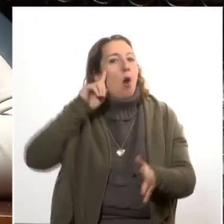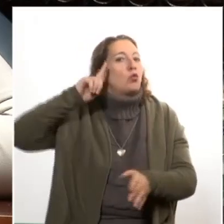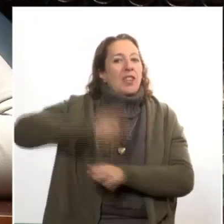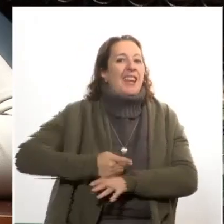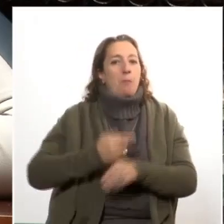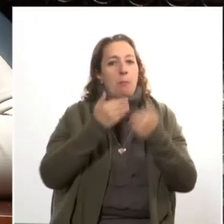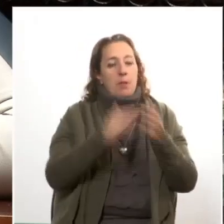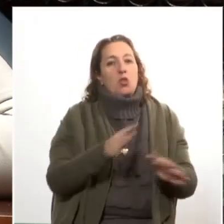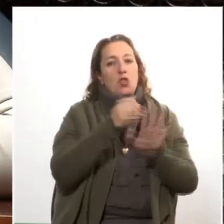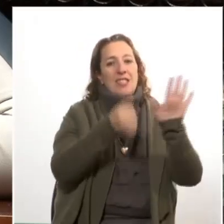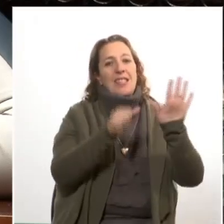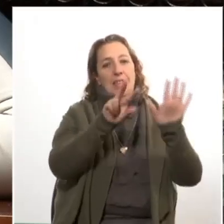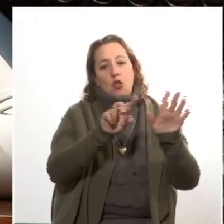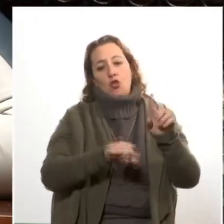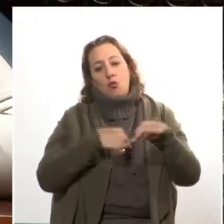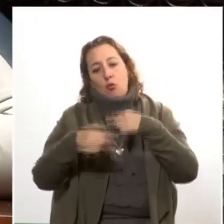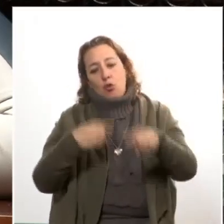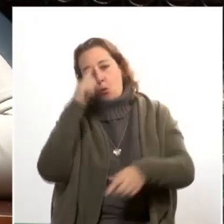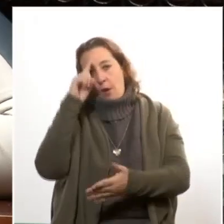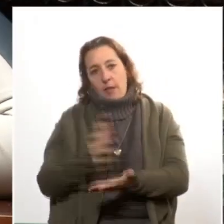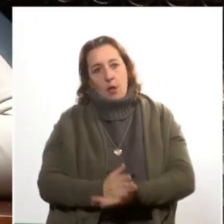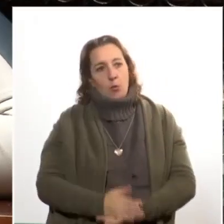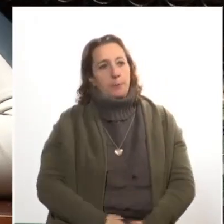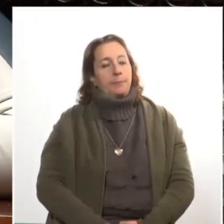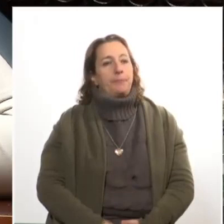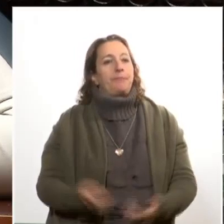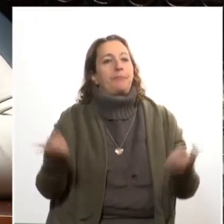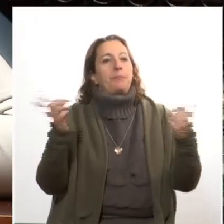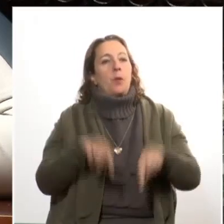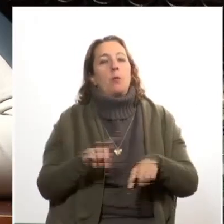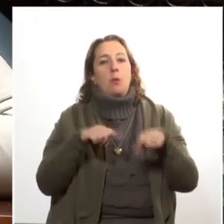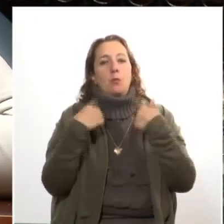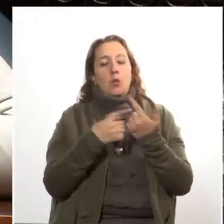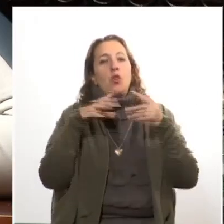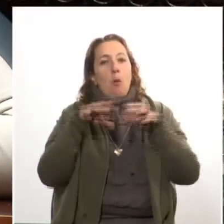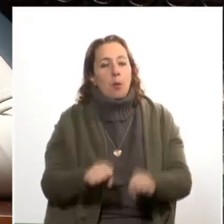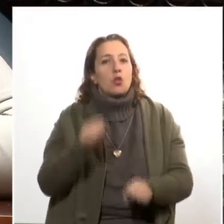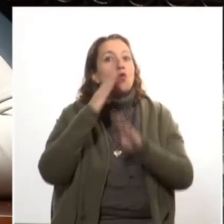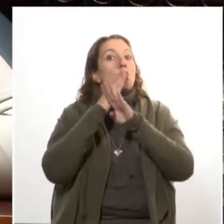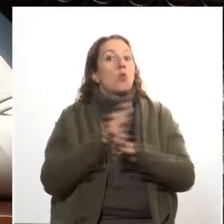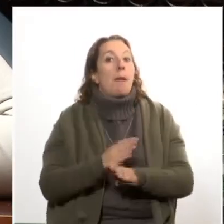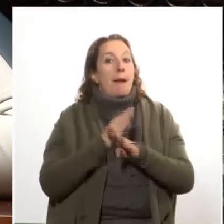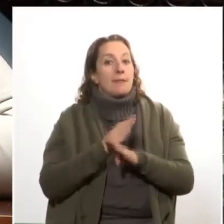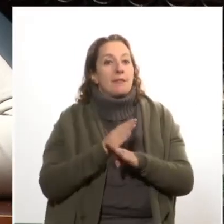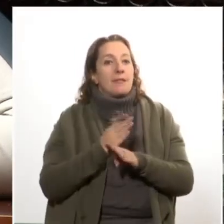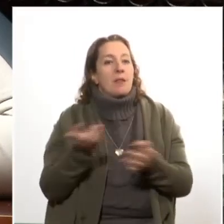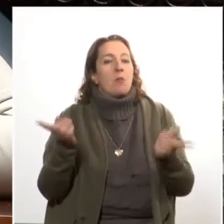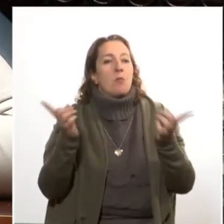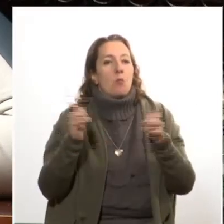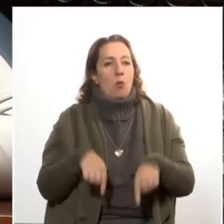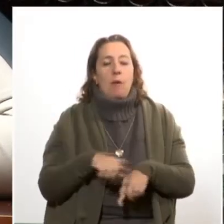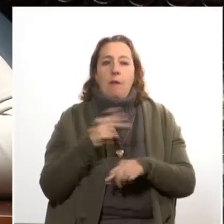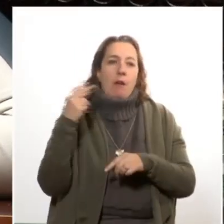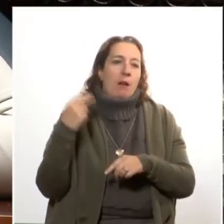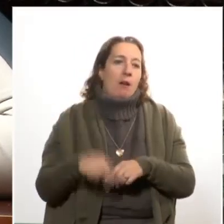en el 68 y continuó con la dictadura. Redoblamos nuestro compromiso para que nunca más se vuelva a repetir